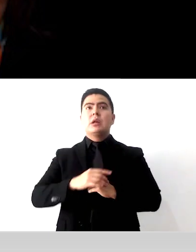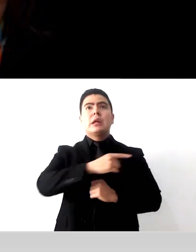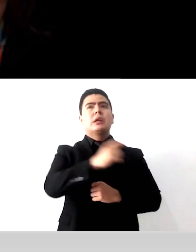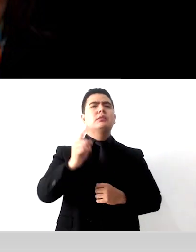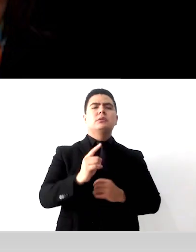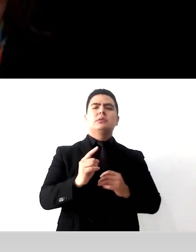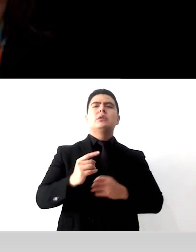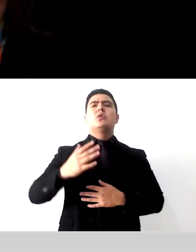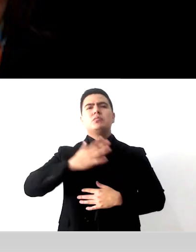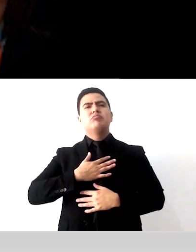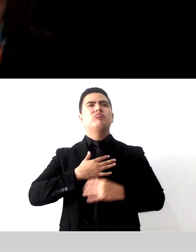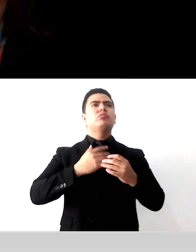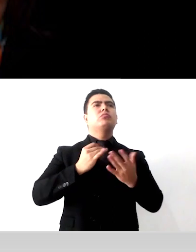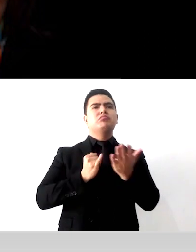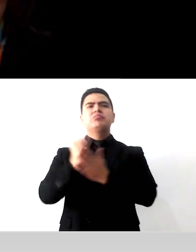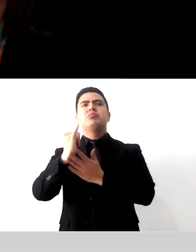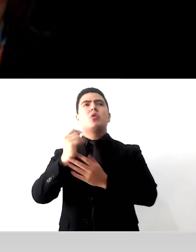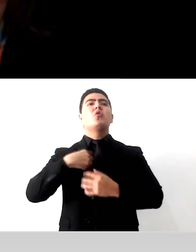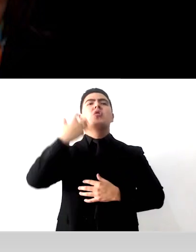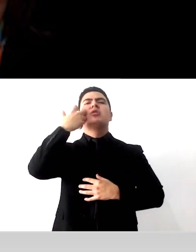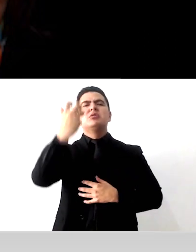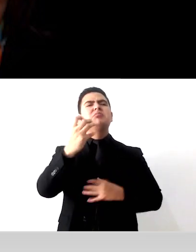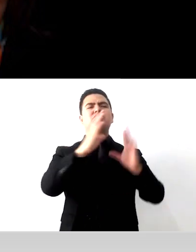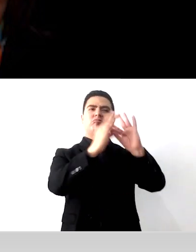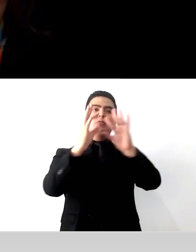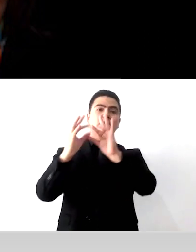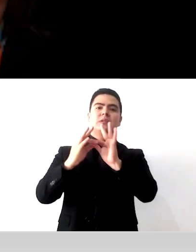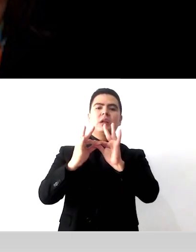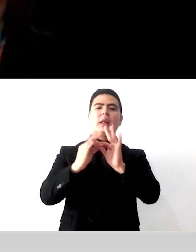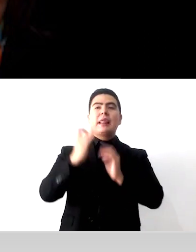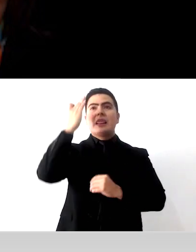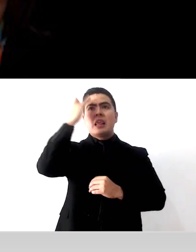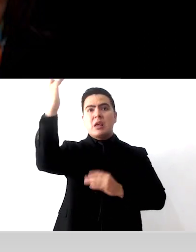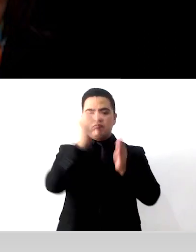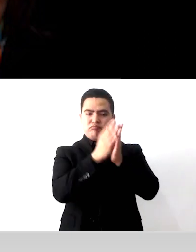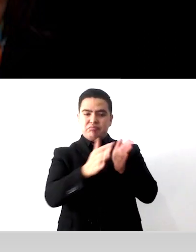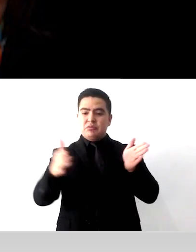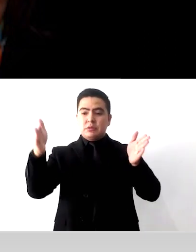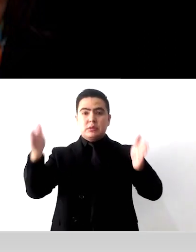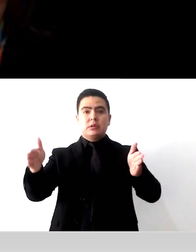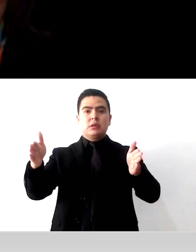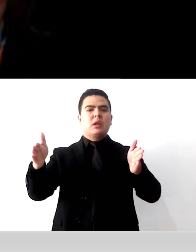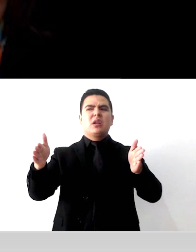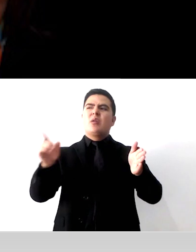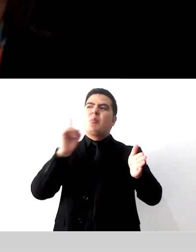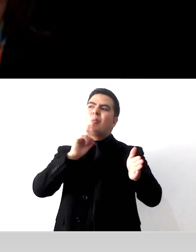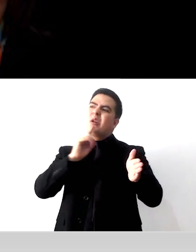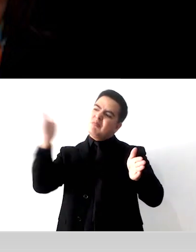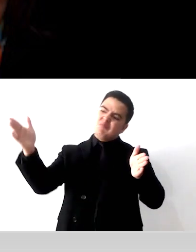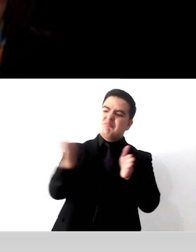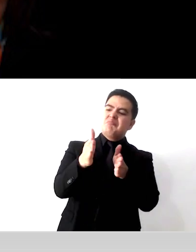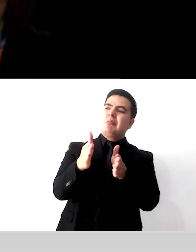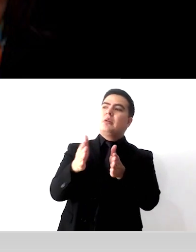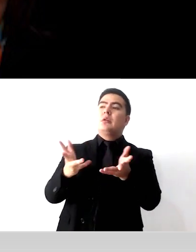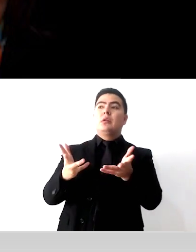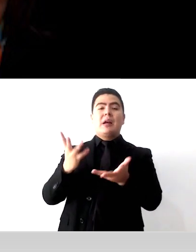del financiamiento que no llega en igualdad de condiciones a mujeres y hombres. Entonces también tenemos una brecha de